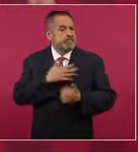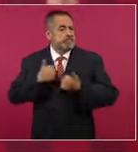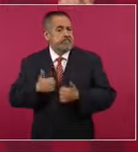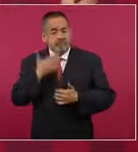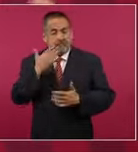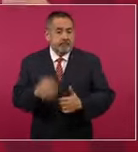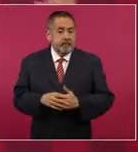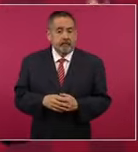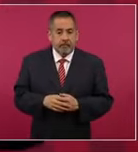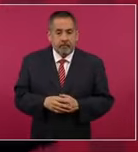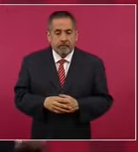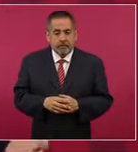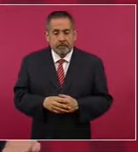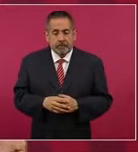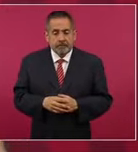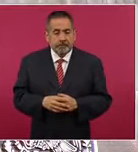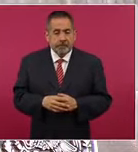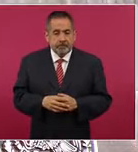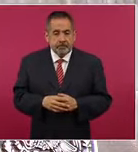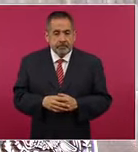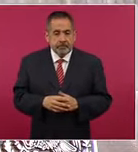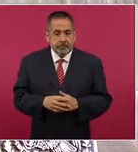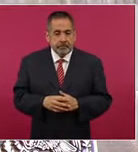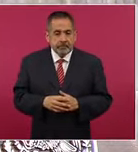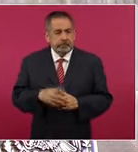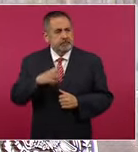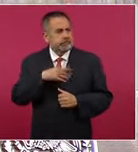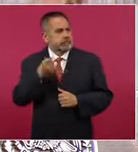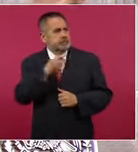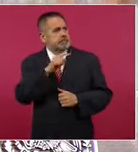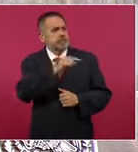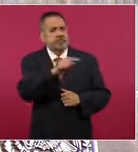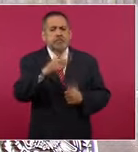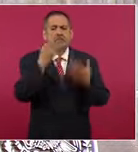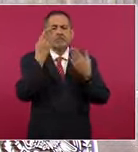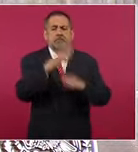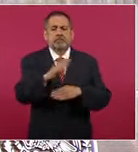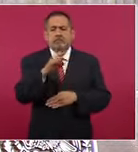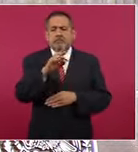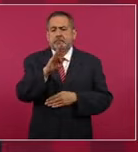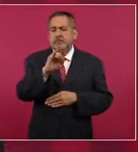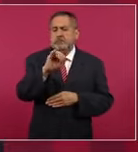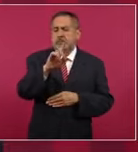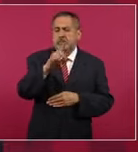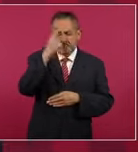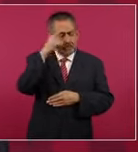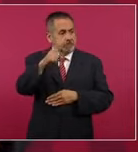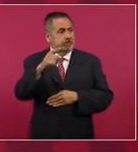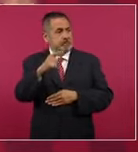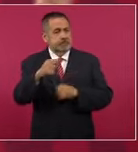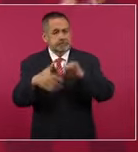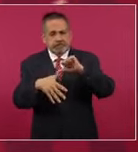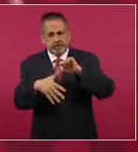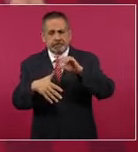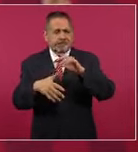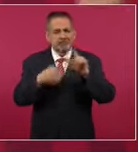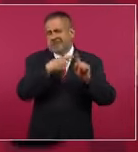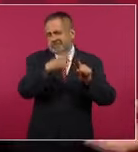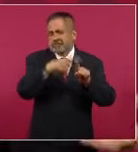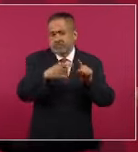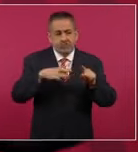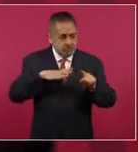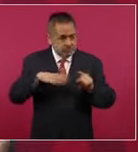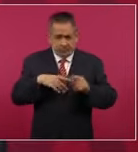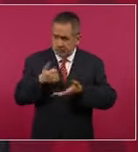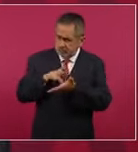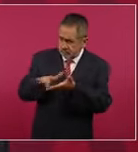Existen bancos de desarrollo para América Latina, como el BID y otros,